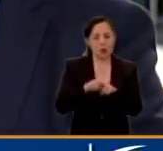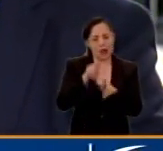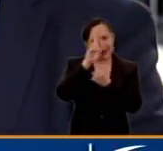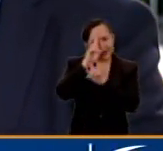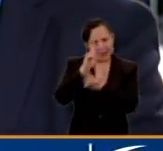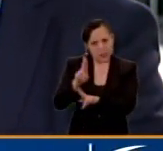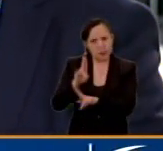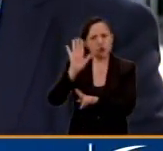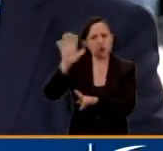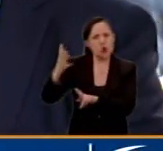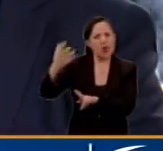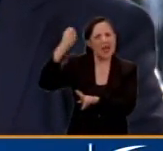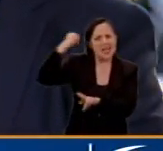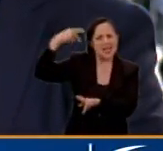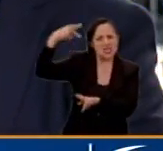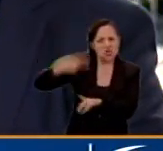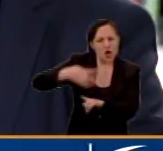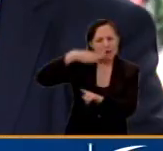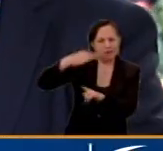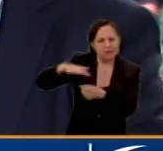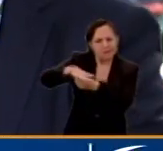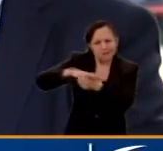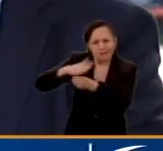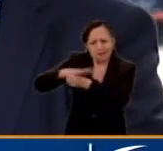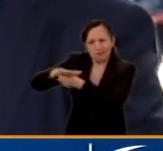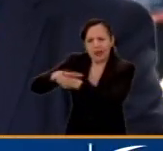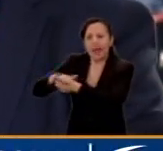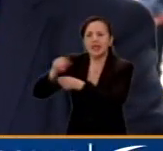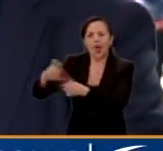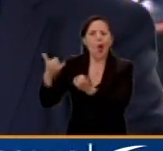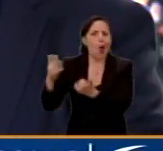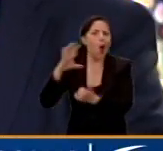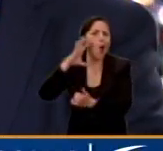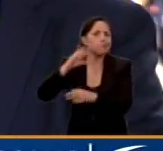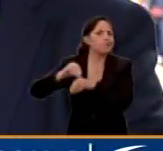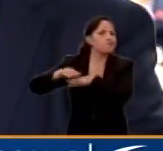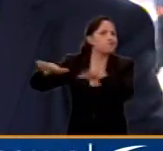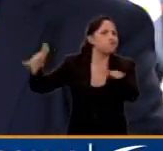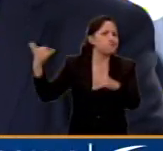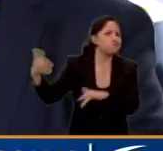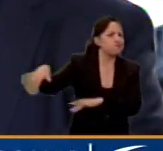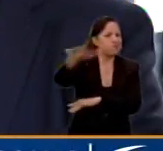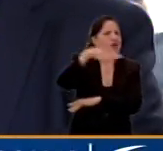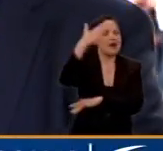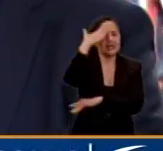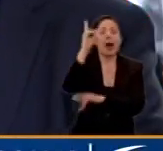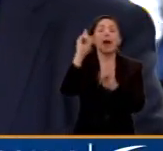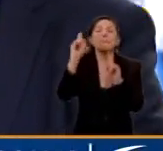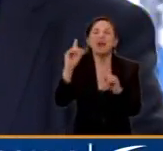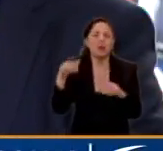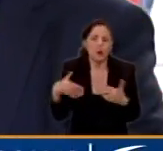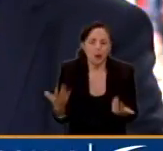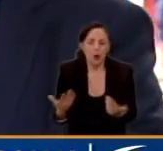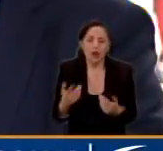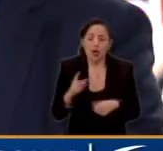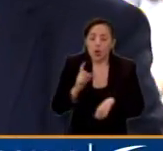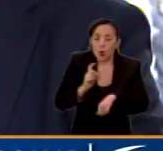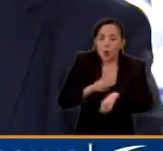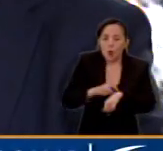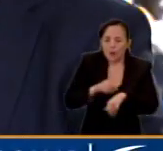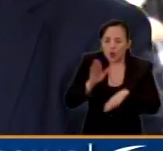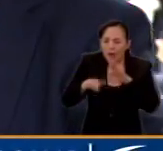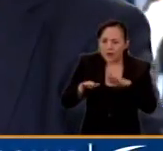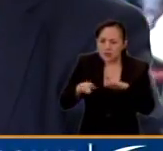conocemos, que suelen estar sobre todo en el ámbito de lo público. Pero luego lo que ocurre es que hay momentos de vacío,